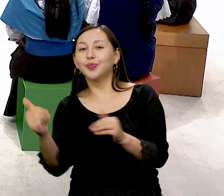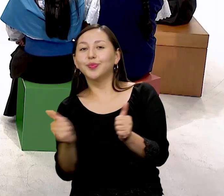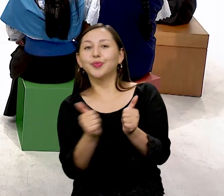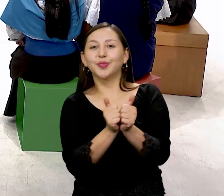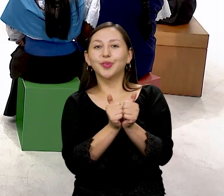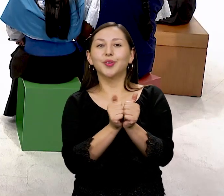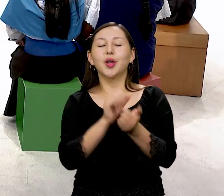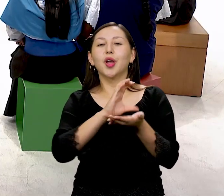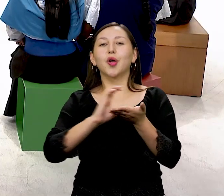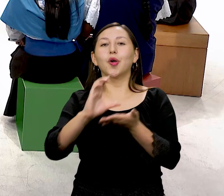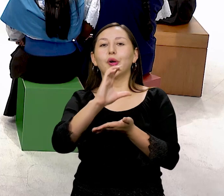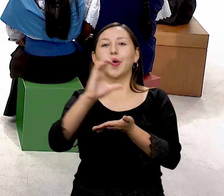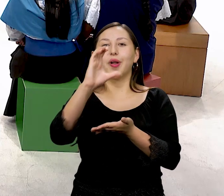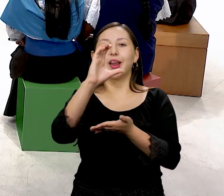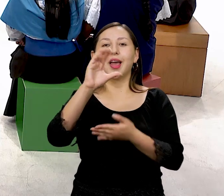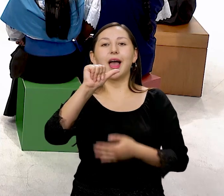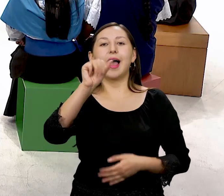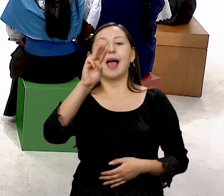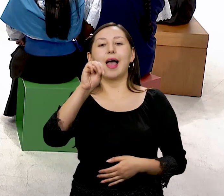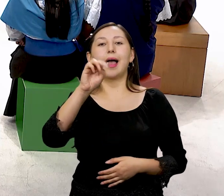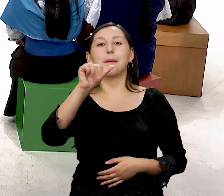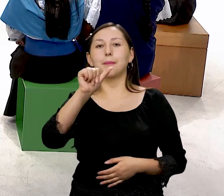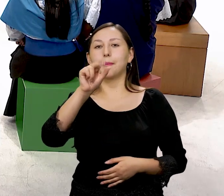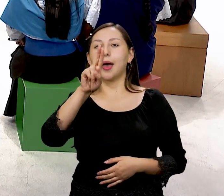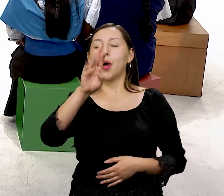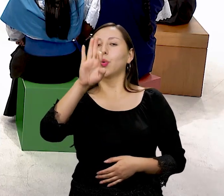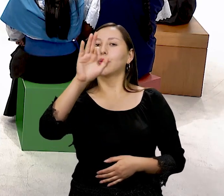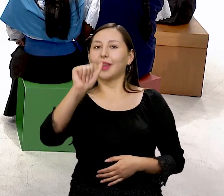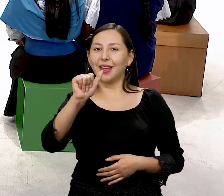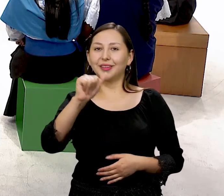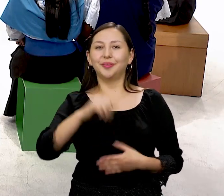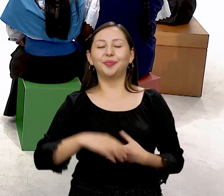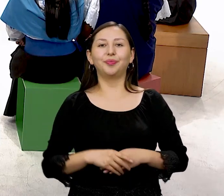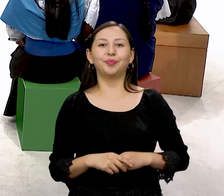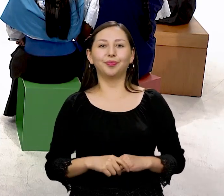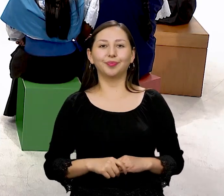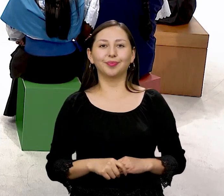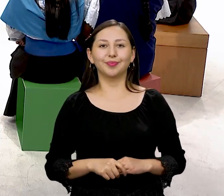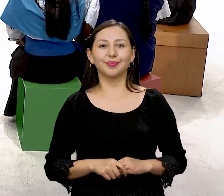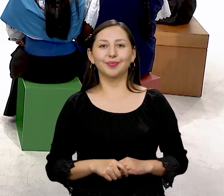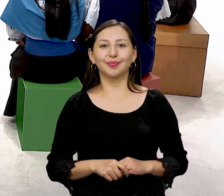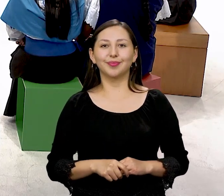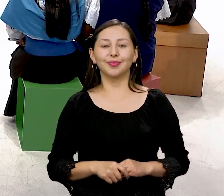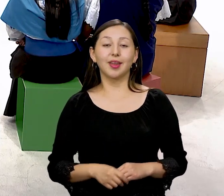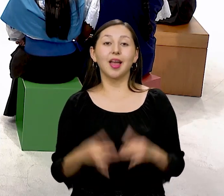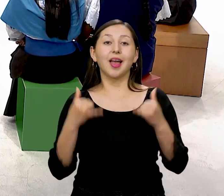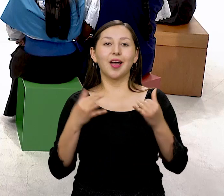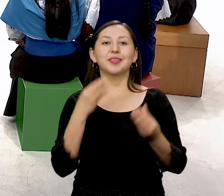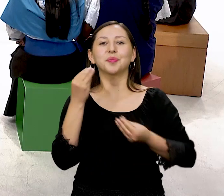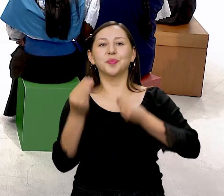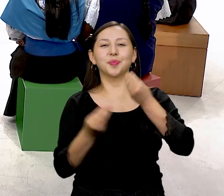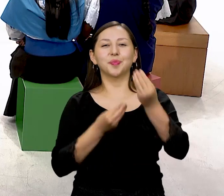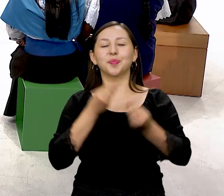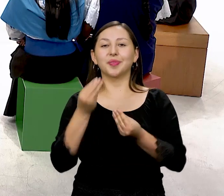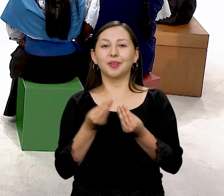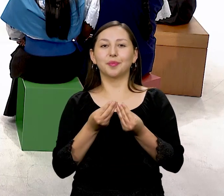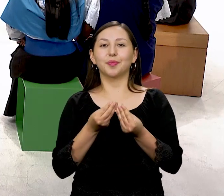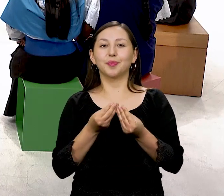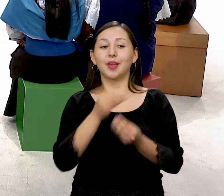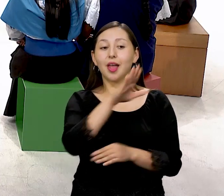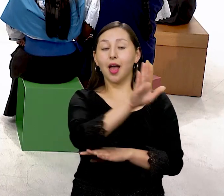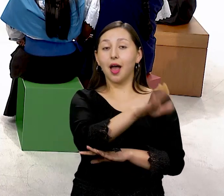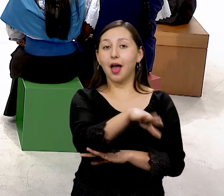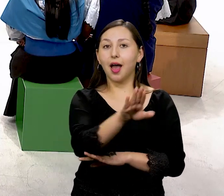nos están acompañando de esta unidad educativa, a Mauta Richari. Ahora también es momento de conocer